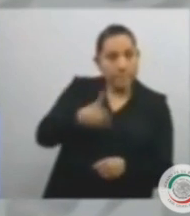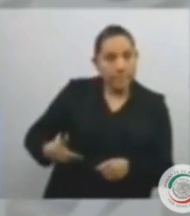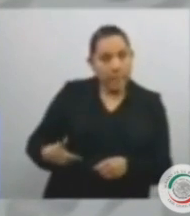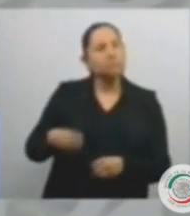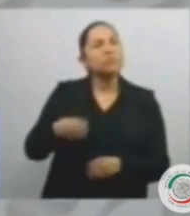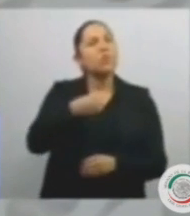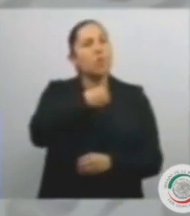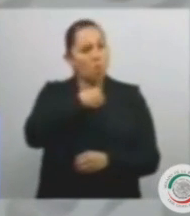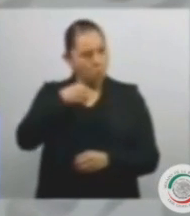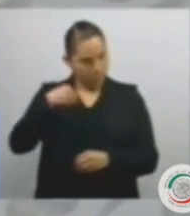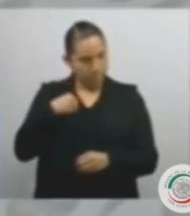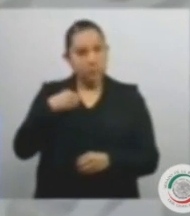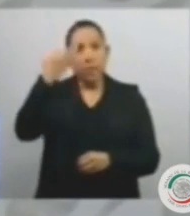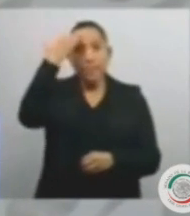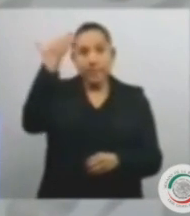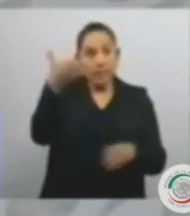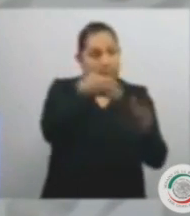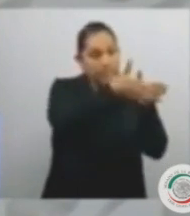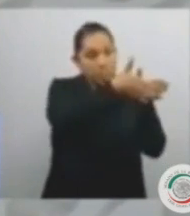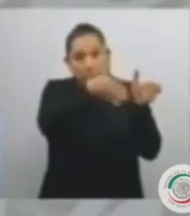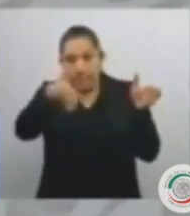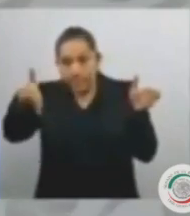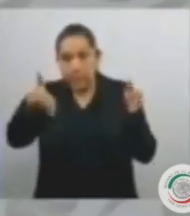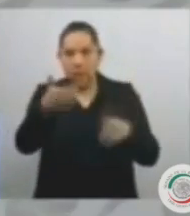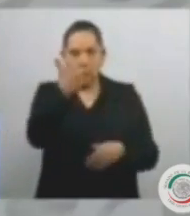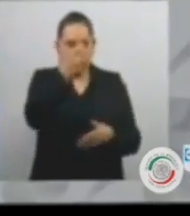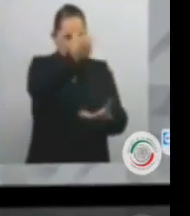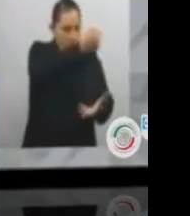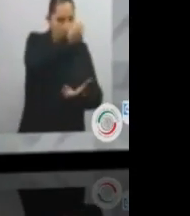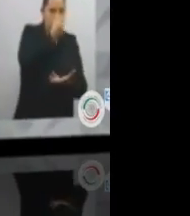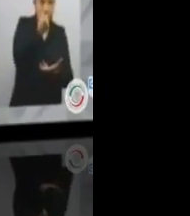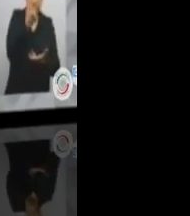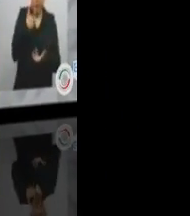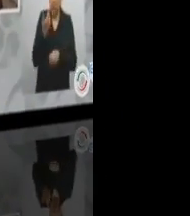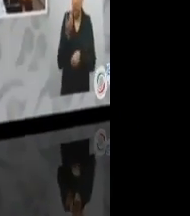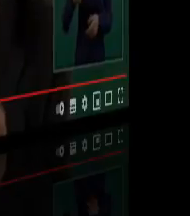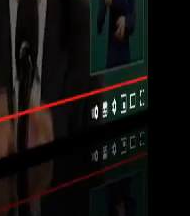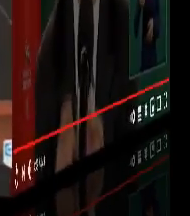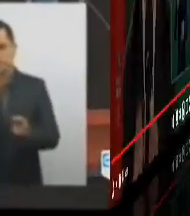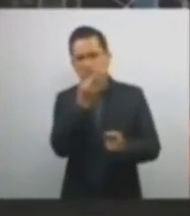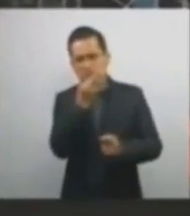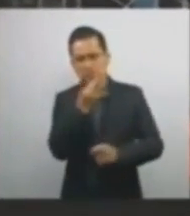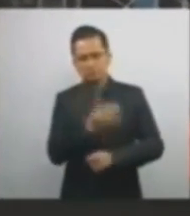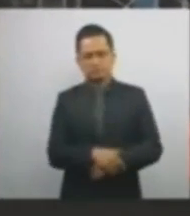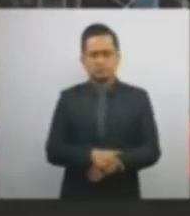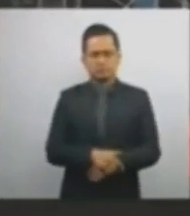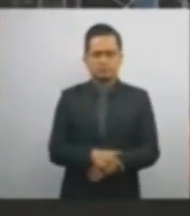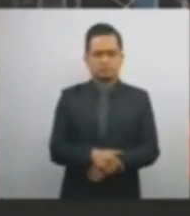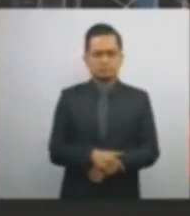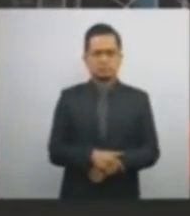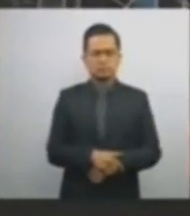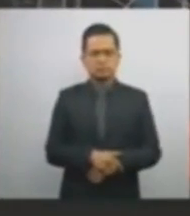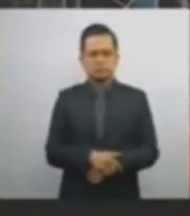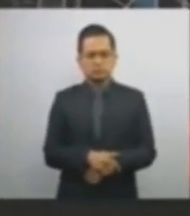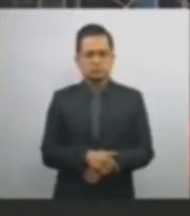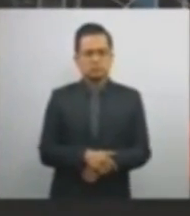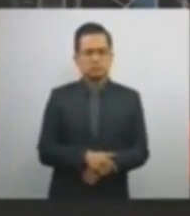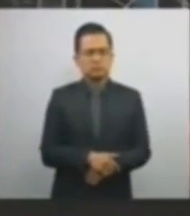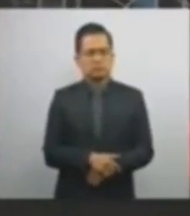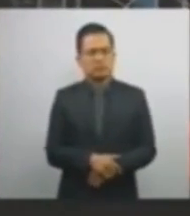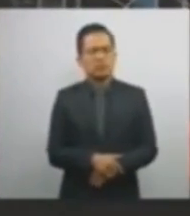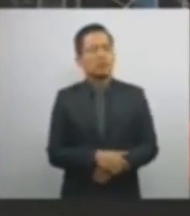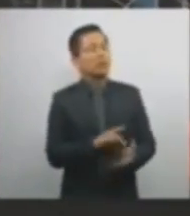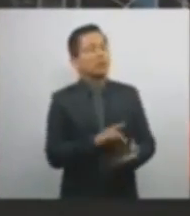principio de imparcialidad en la utilización de los recursos públicos. Es cuanto, presidente. Gracias, presidente. Callar a